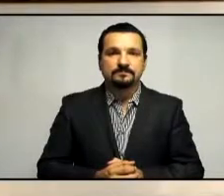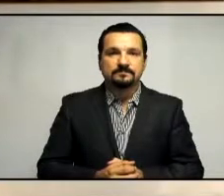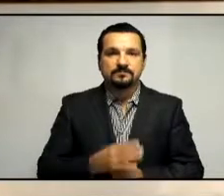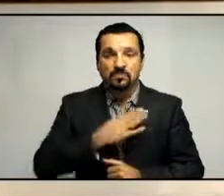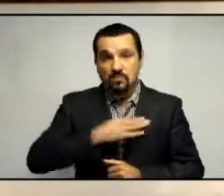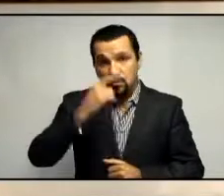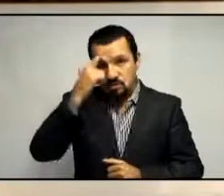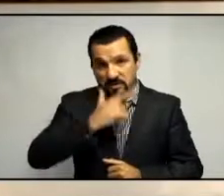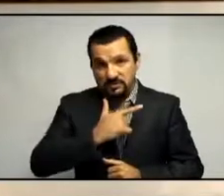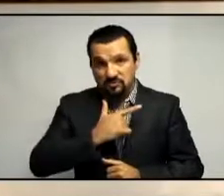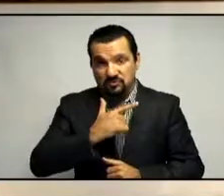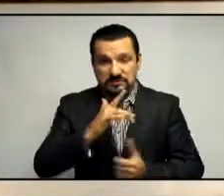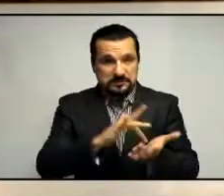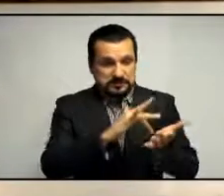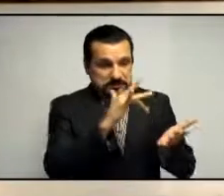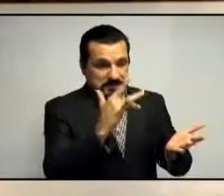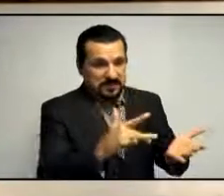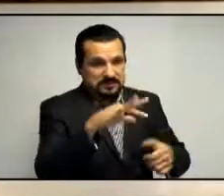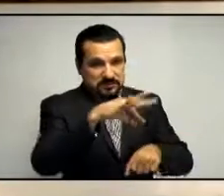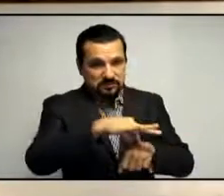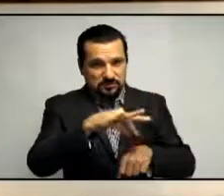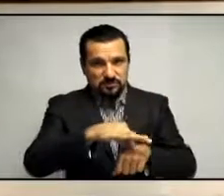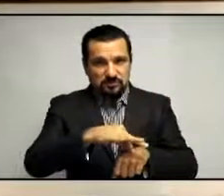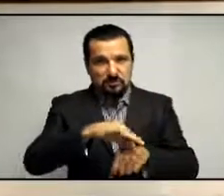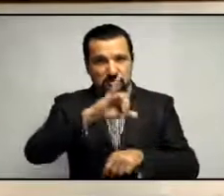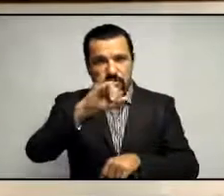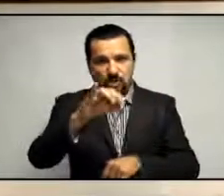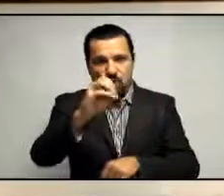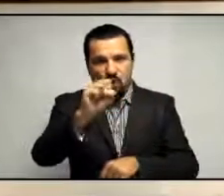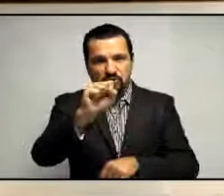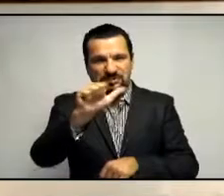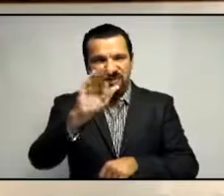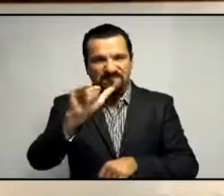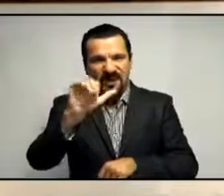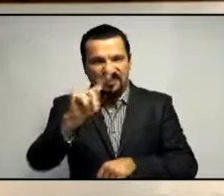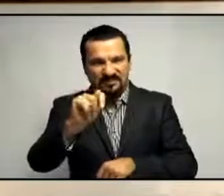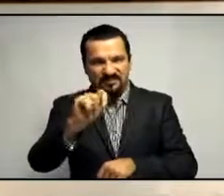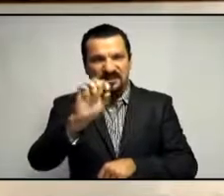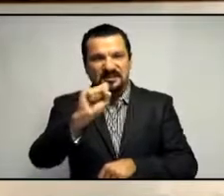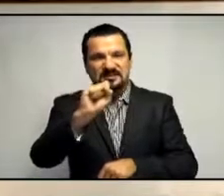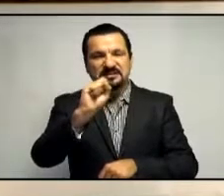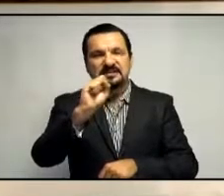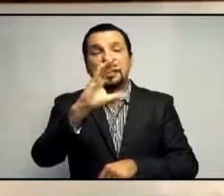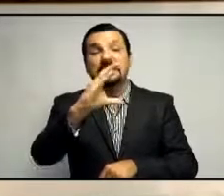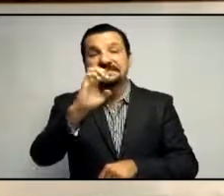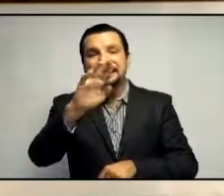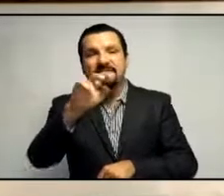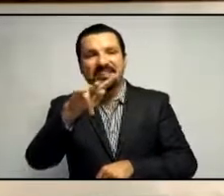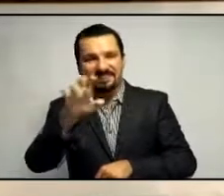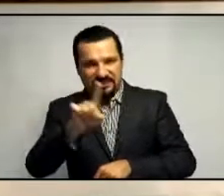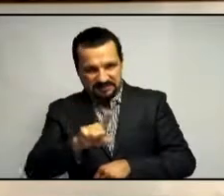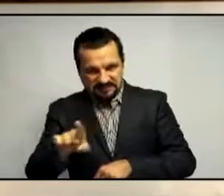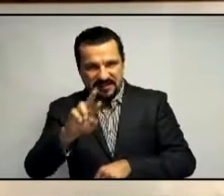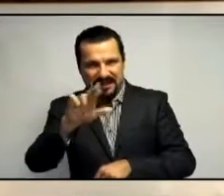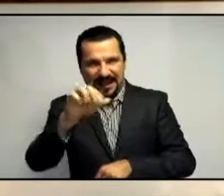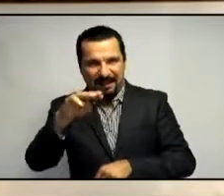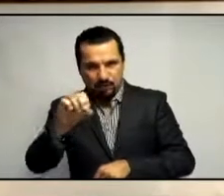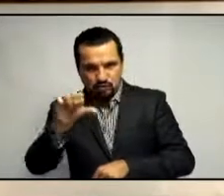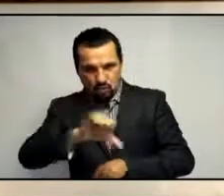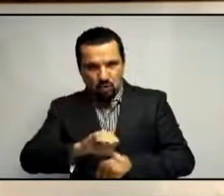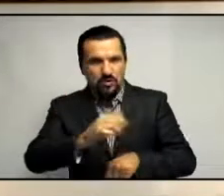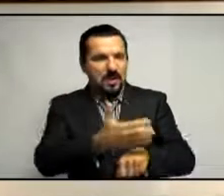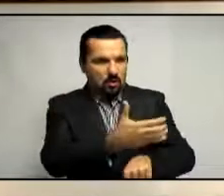Buenas noches, muchas gracias al doctor Josefat Cervantes Ramos, quien nos acompaña el día de hoy. Al igual le doy